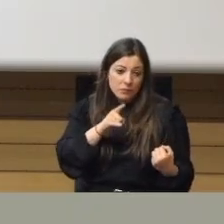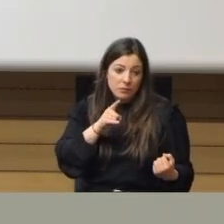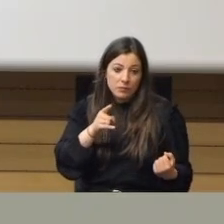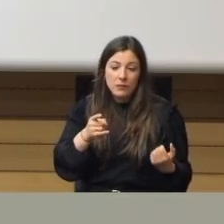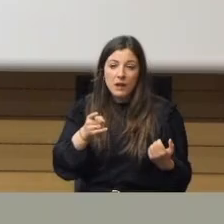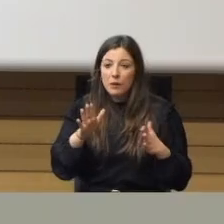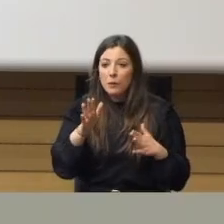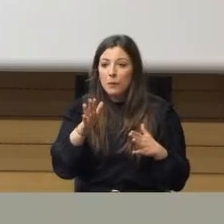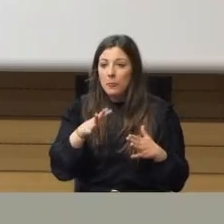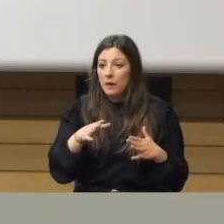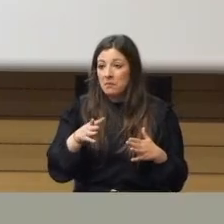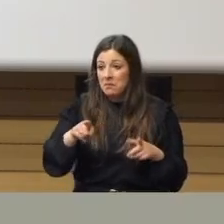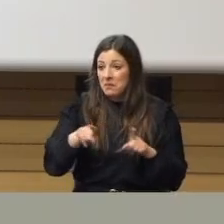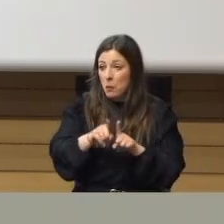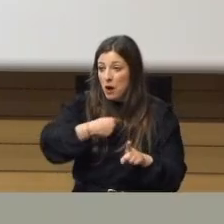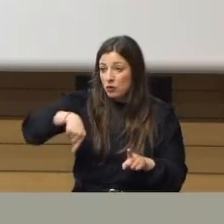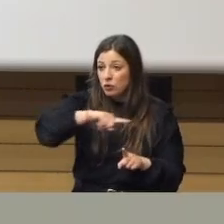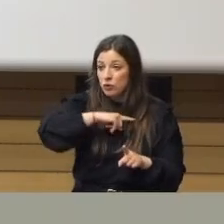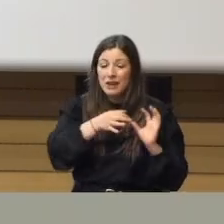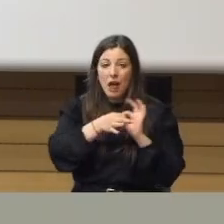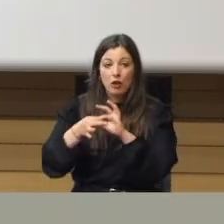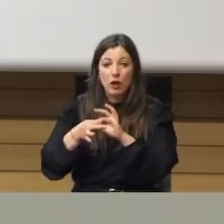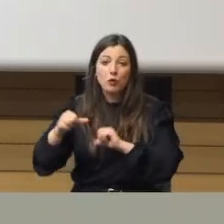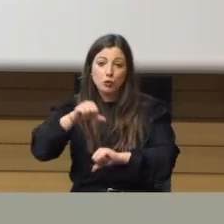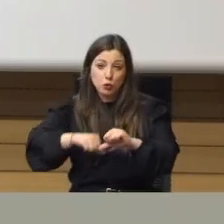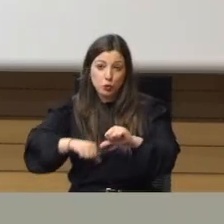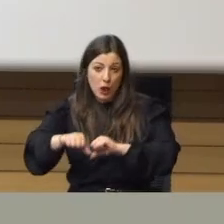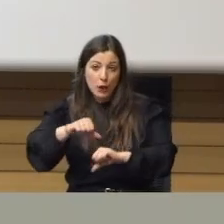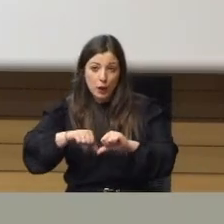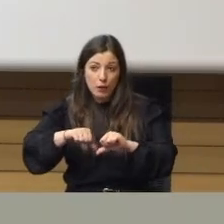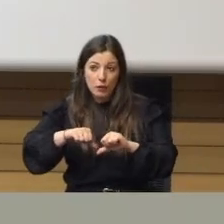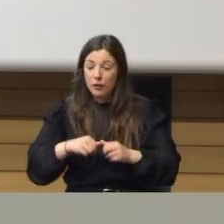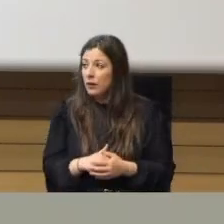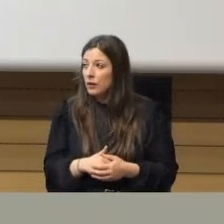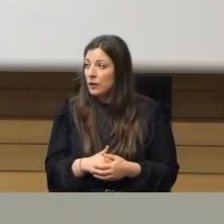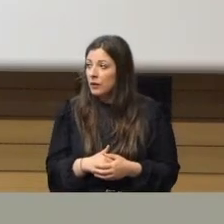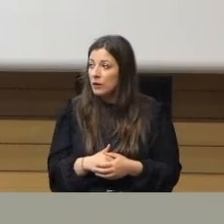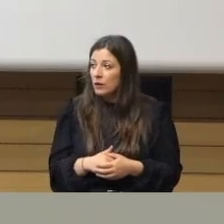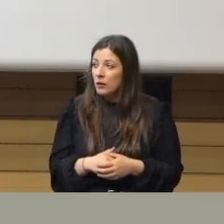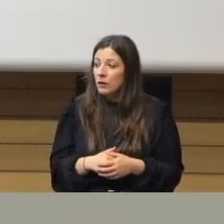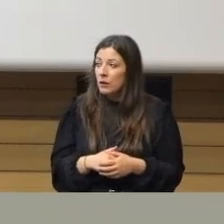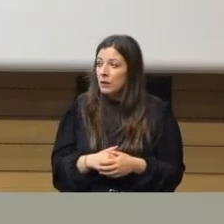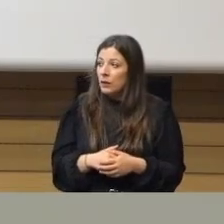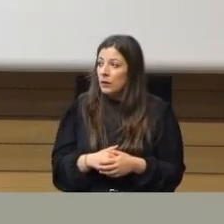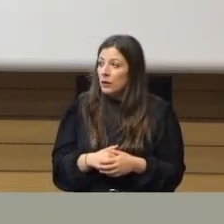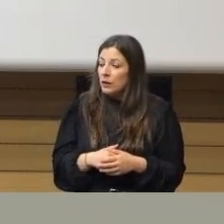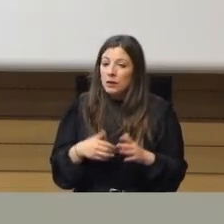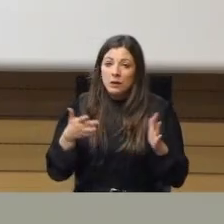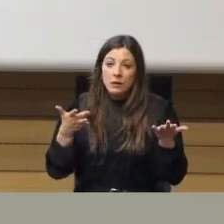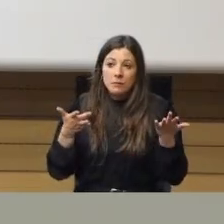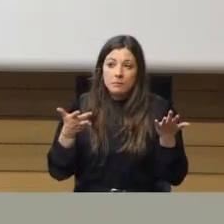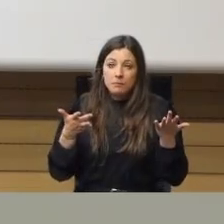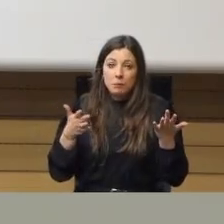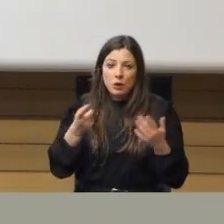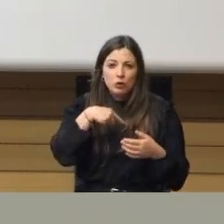ser nosotros, que se relaciona con una sustancia sin que de forma rápida o visual detectemos